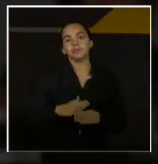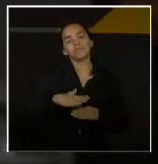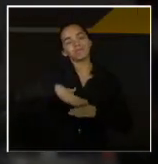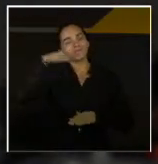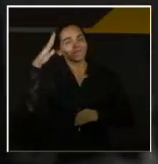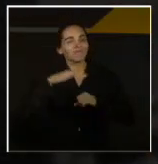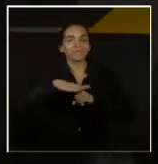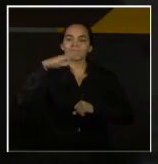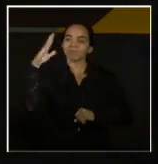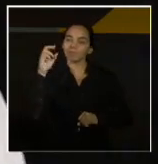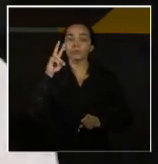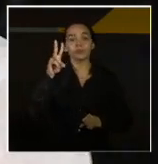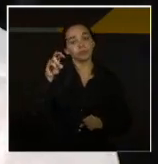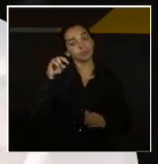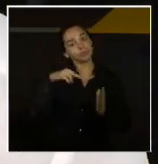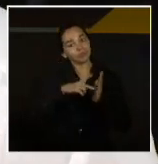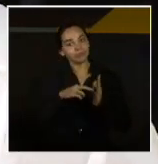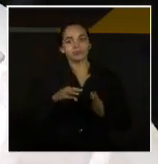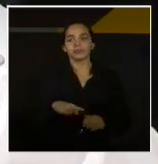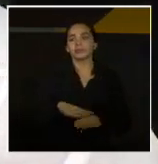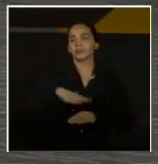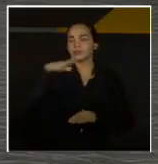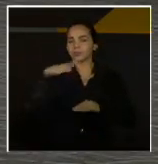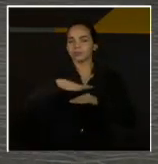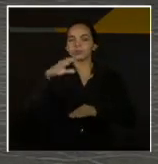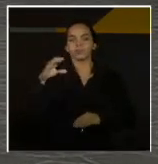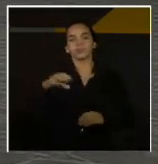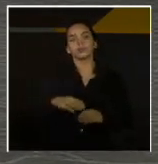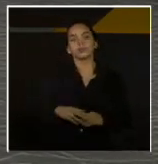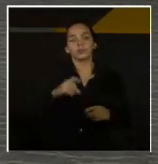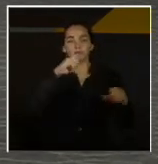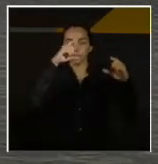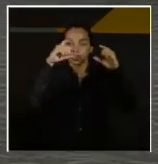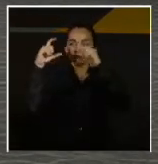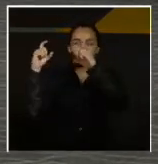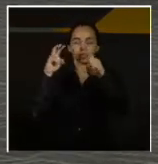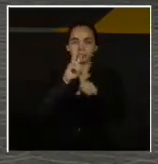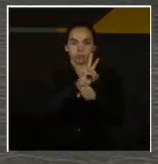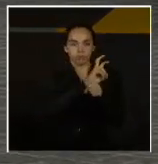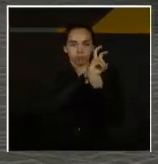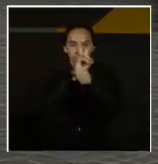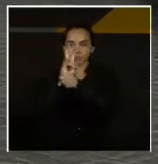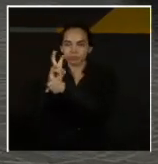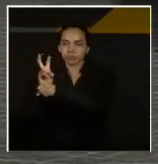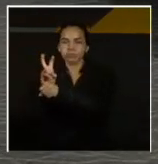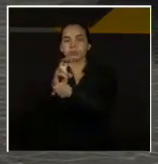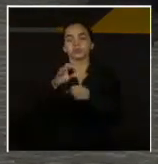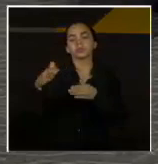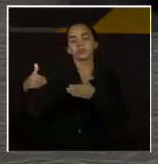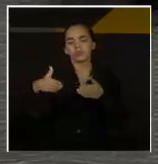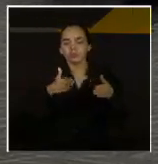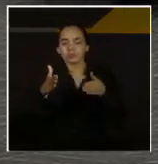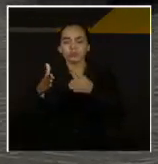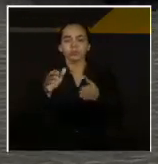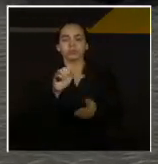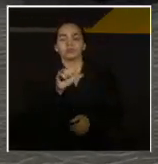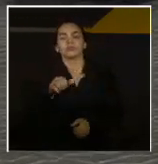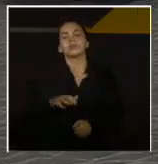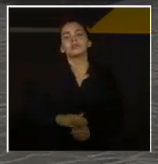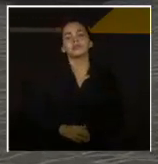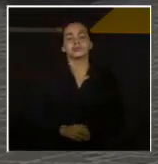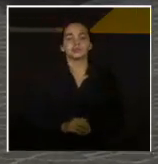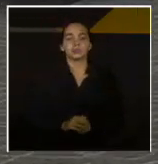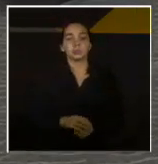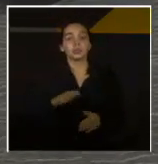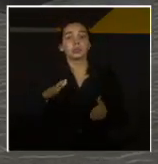elementos, 2,000 elementos más, habla de mayor número de cámaras que vigilen nuestras carreteras, vamos a blindar las fronteras,